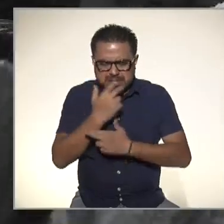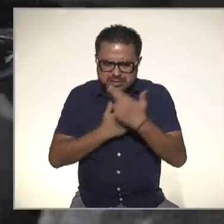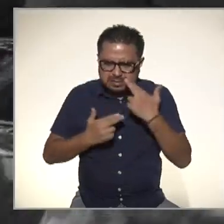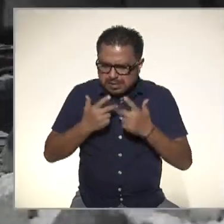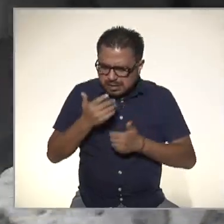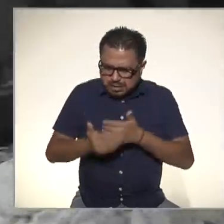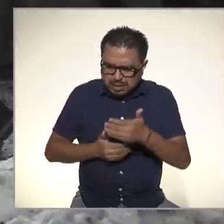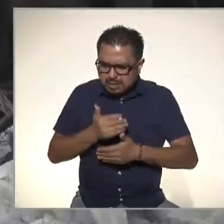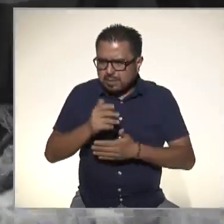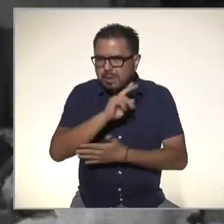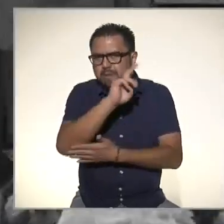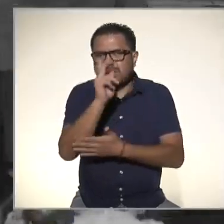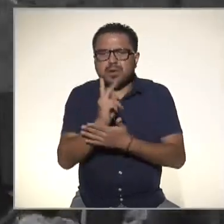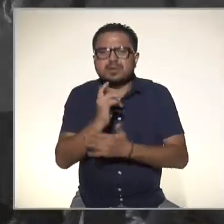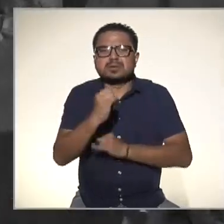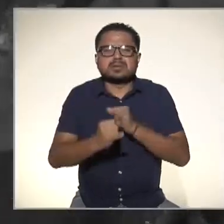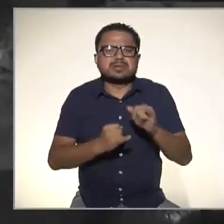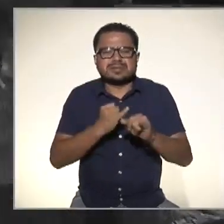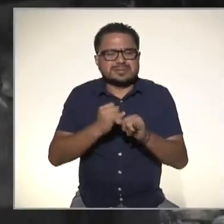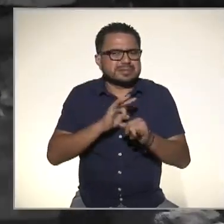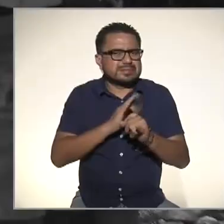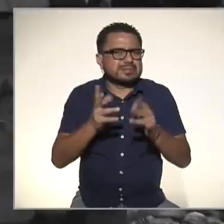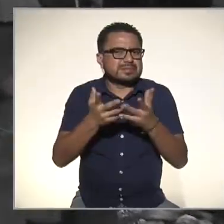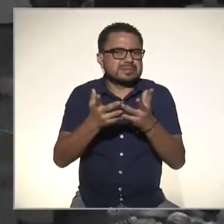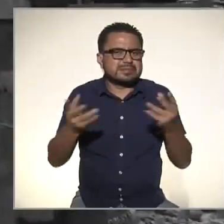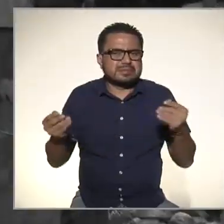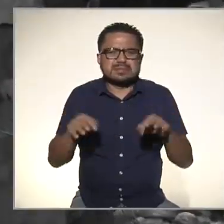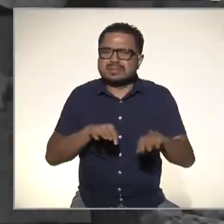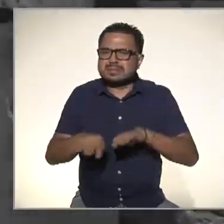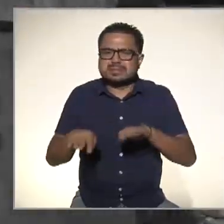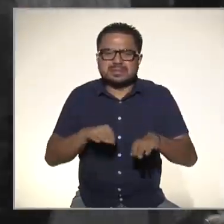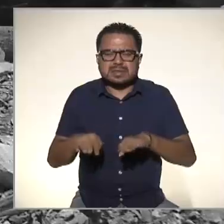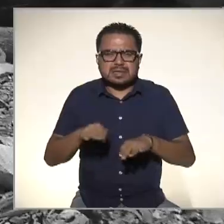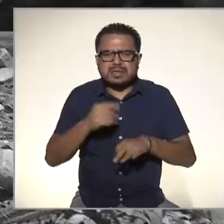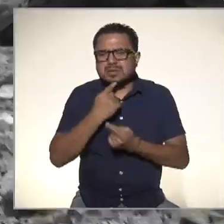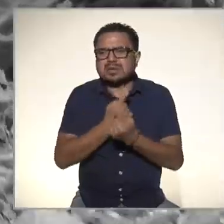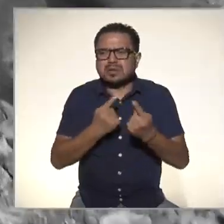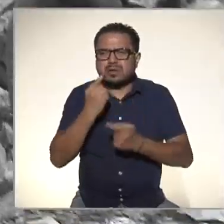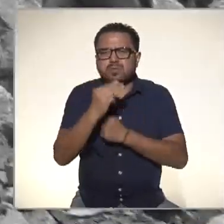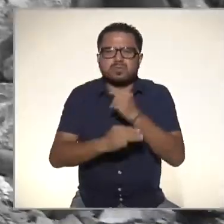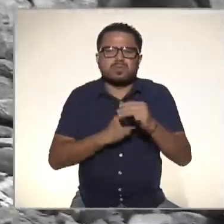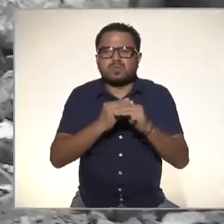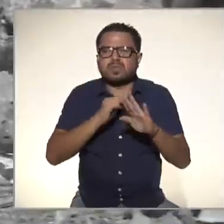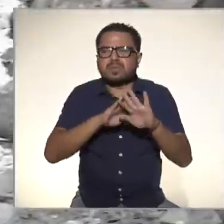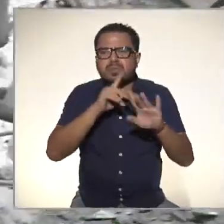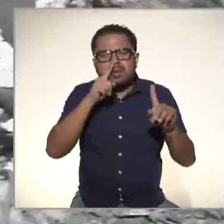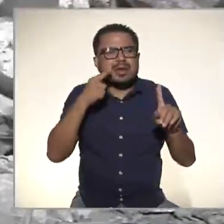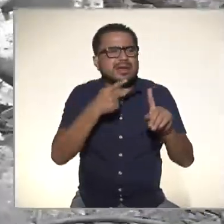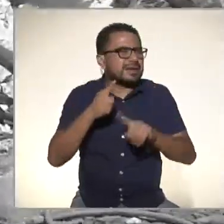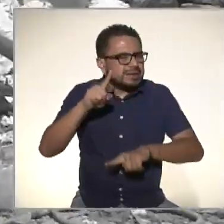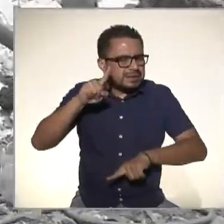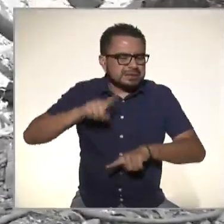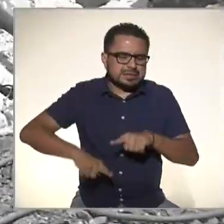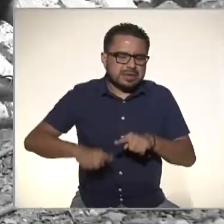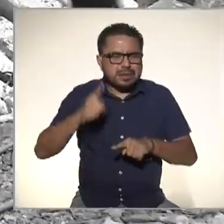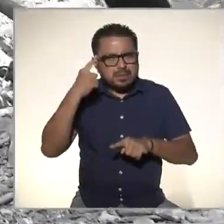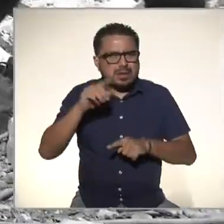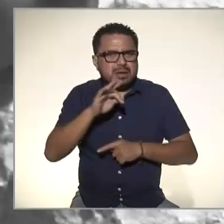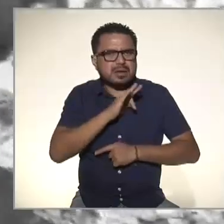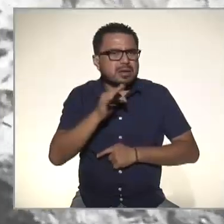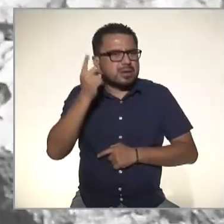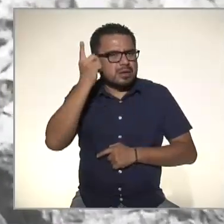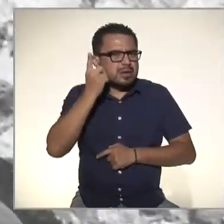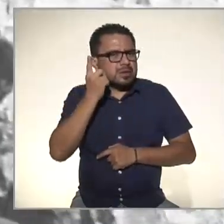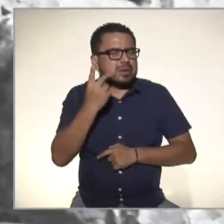del Programa Internacional para la Erradicación del Trabajo Infantil en el mundo, que se centra en su eliminación para